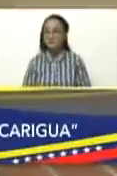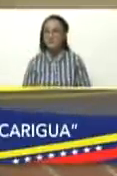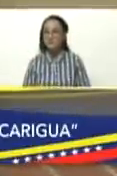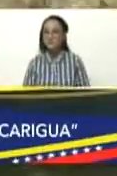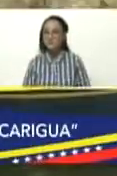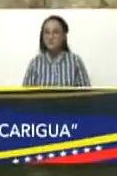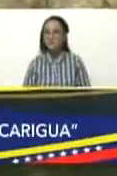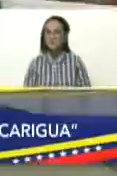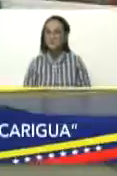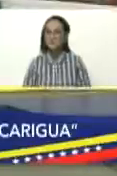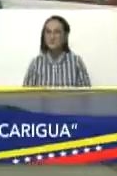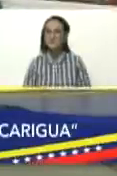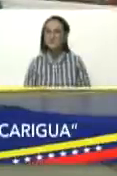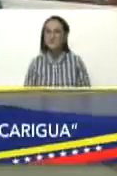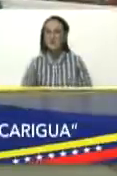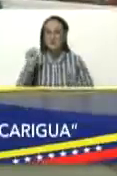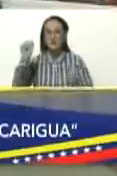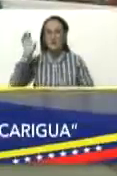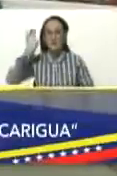¡Viva la patria!